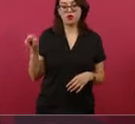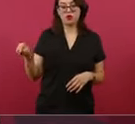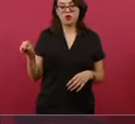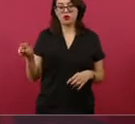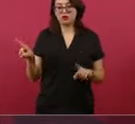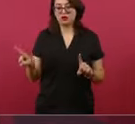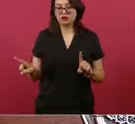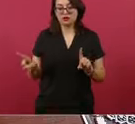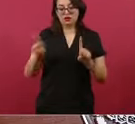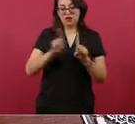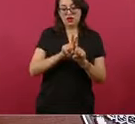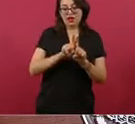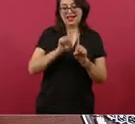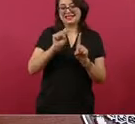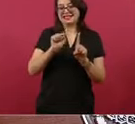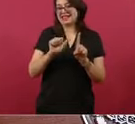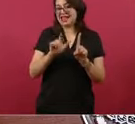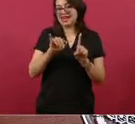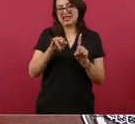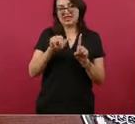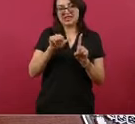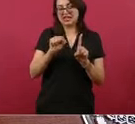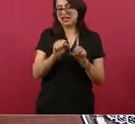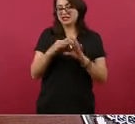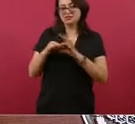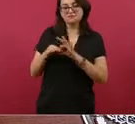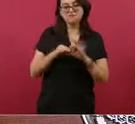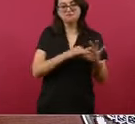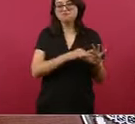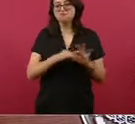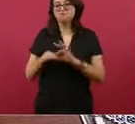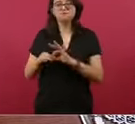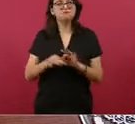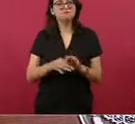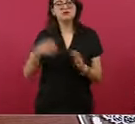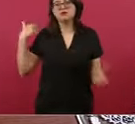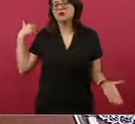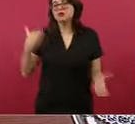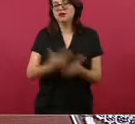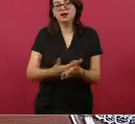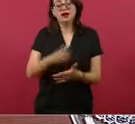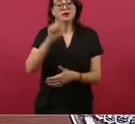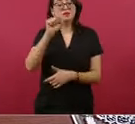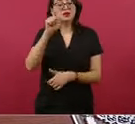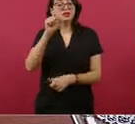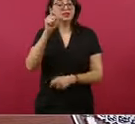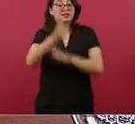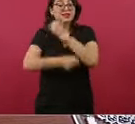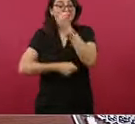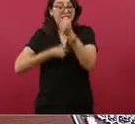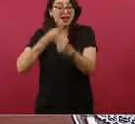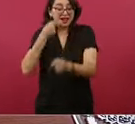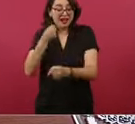más cercano a Salinas, pues lo menos desde hace 20 años.